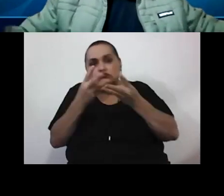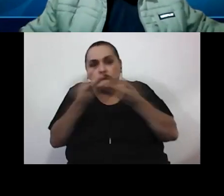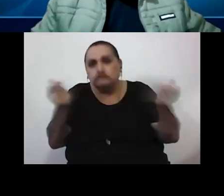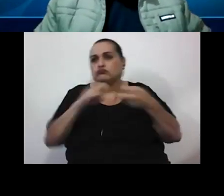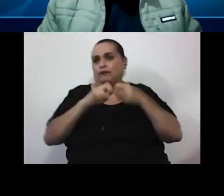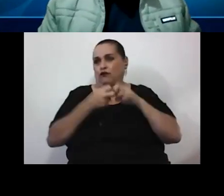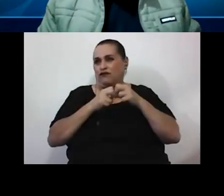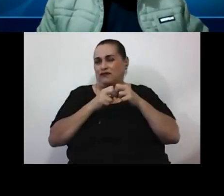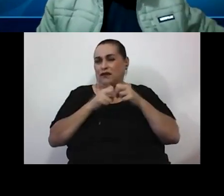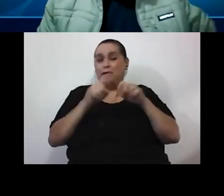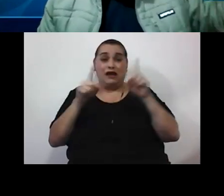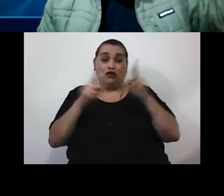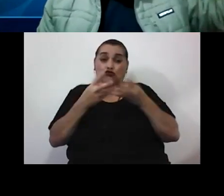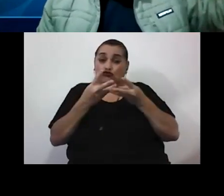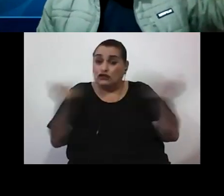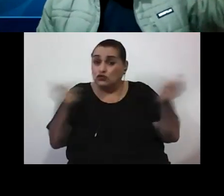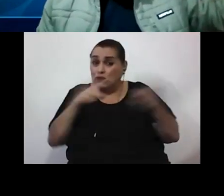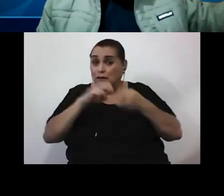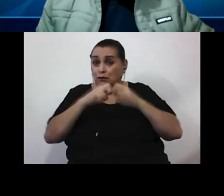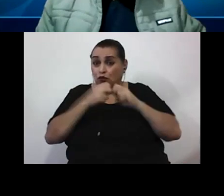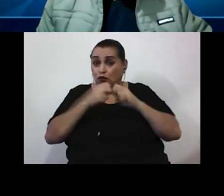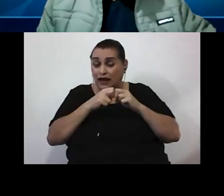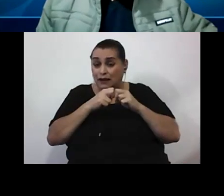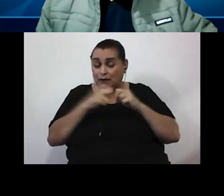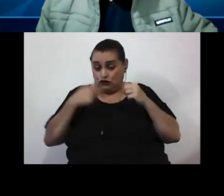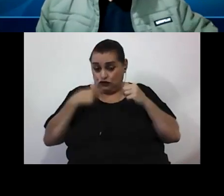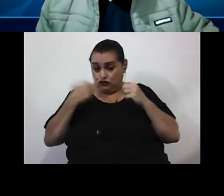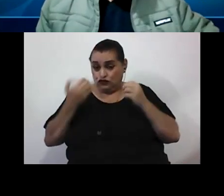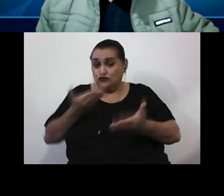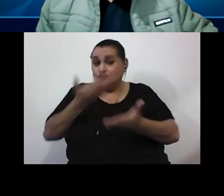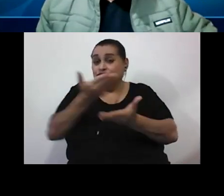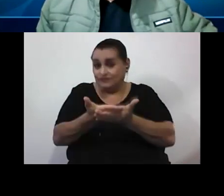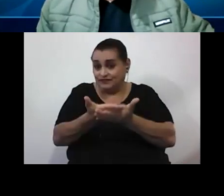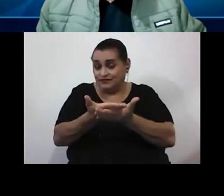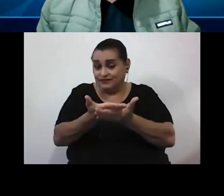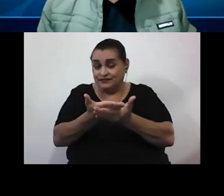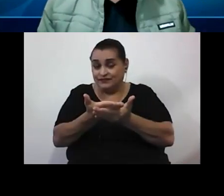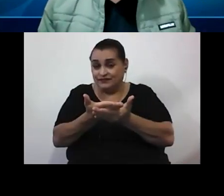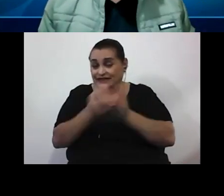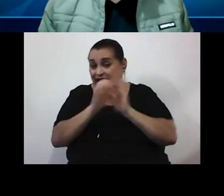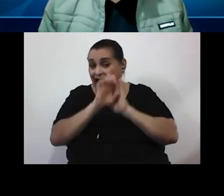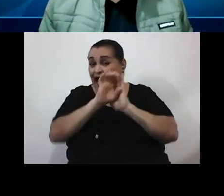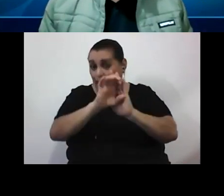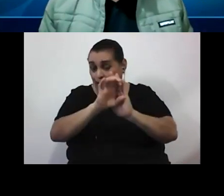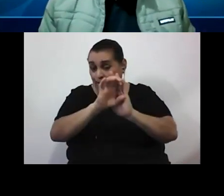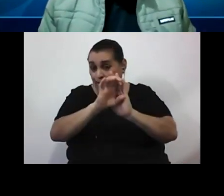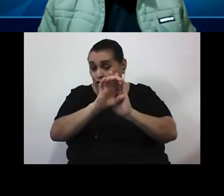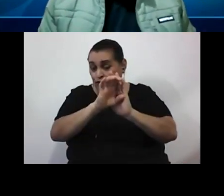Pero para resolver ese problema que pusimos en el ejemplo que hemos venido